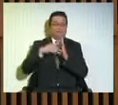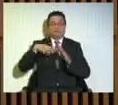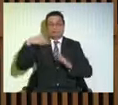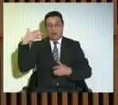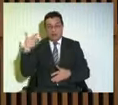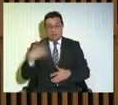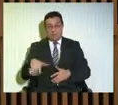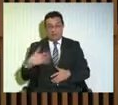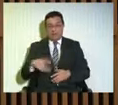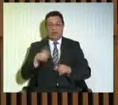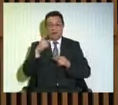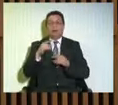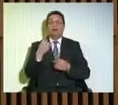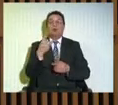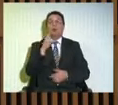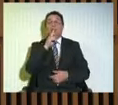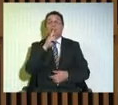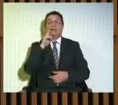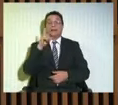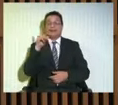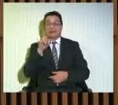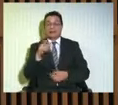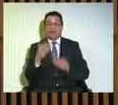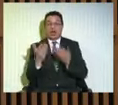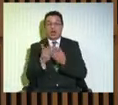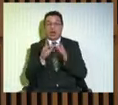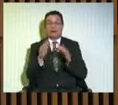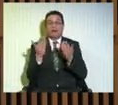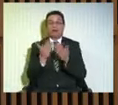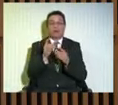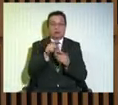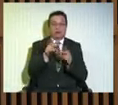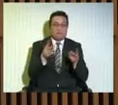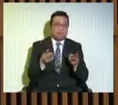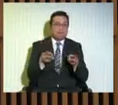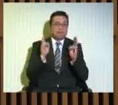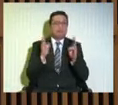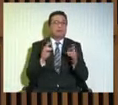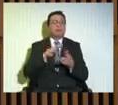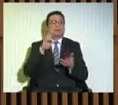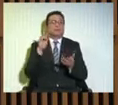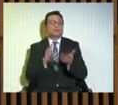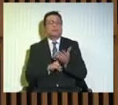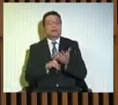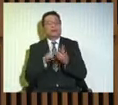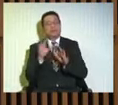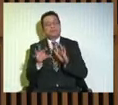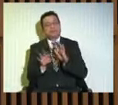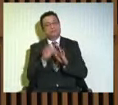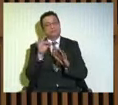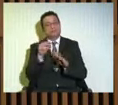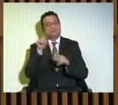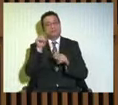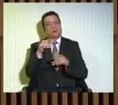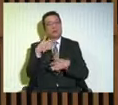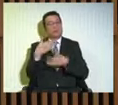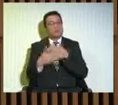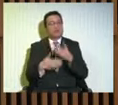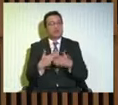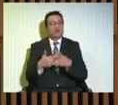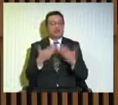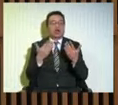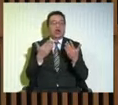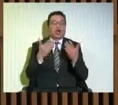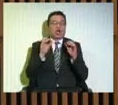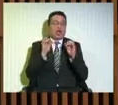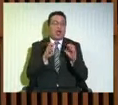en dar útiles escolares a este tipo de estudiantes que permitan de verdad llevar adelante un proceso